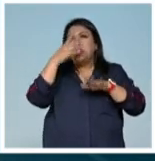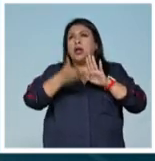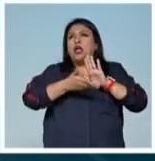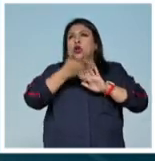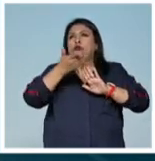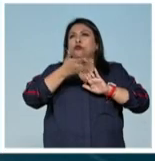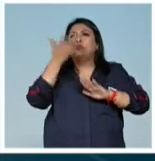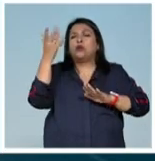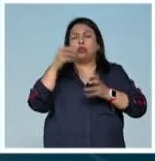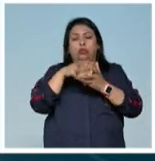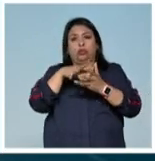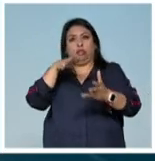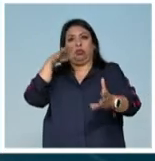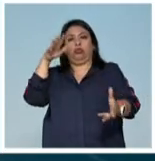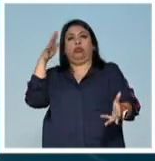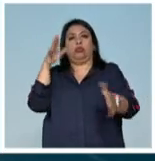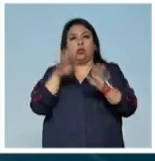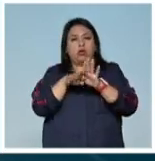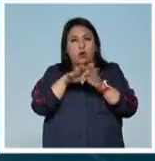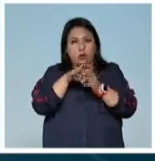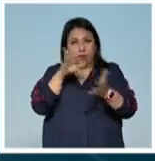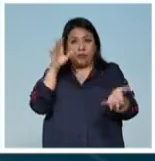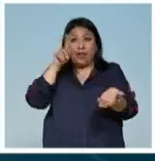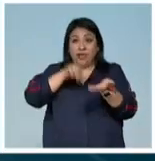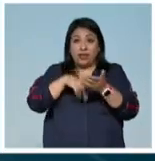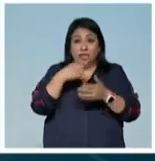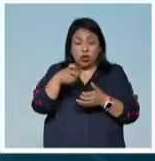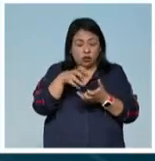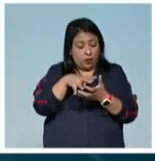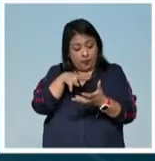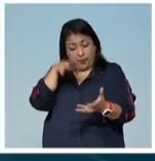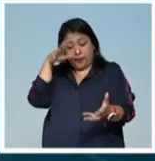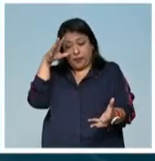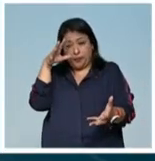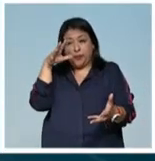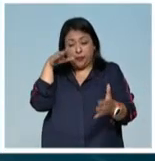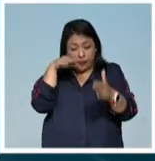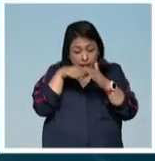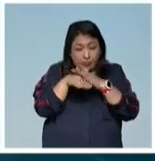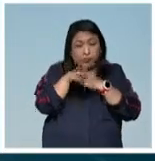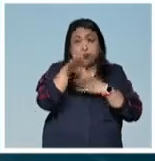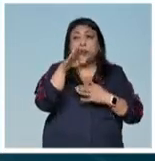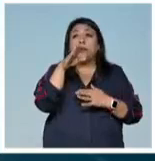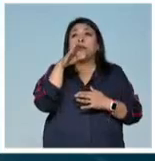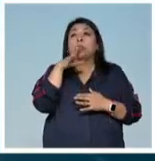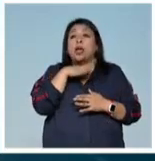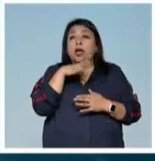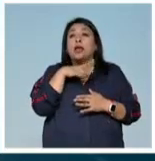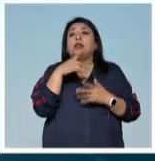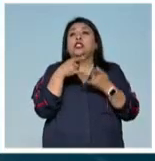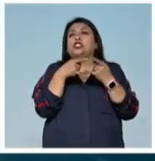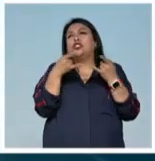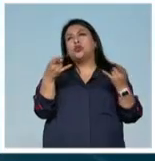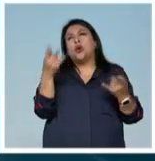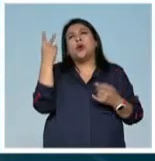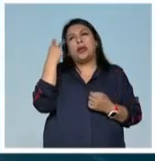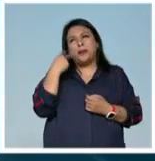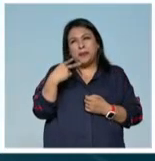realidad aumentada. Y entonces, a través de esa realidad aumentada, van y hacen una historia, un